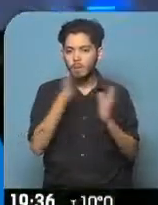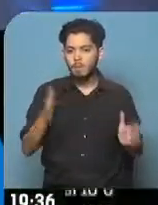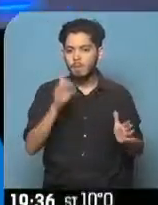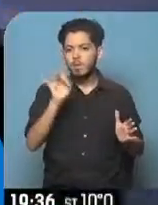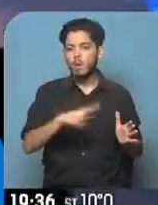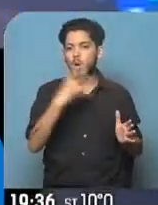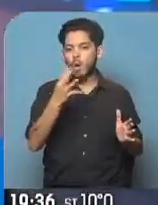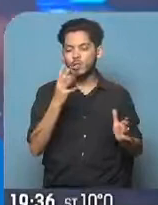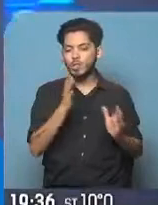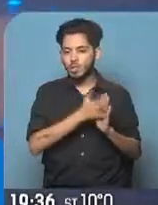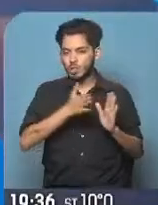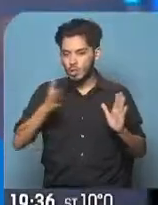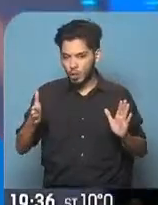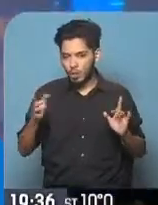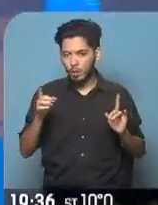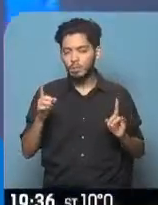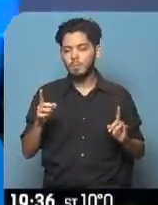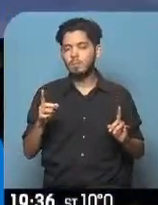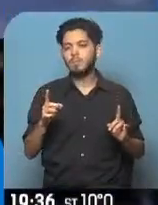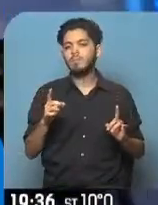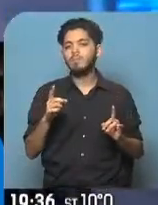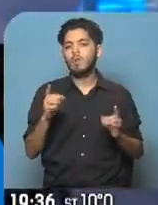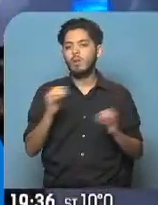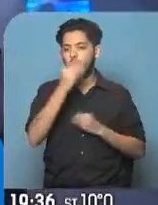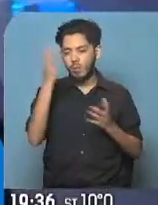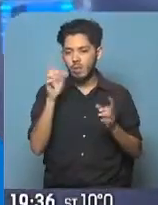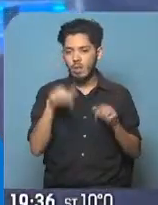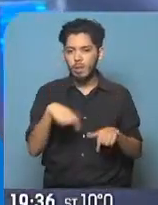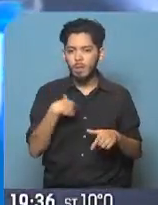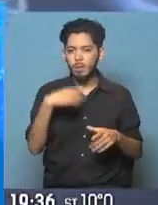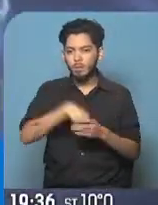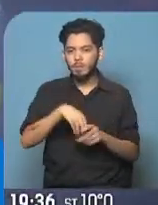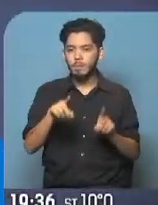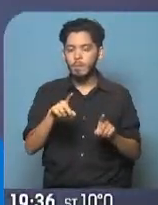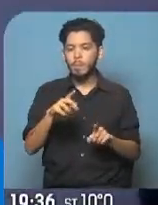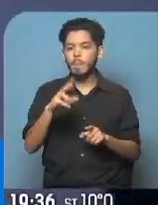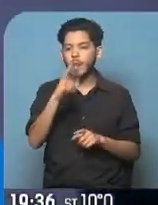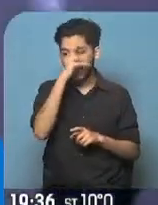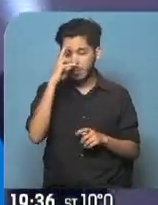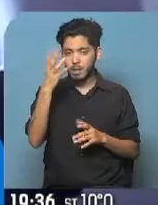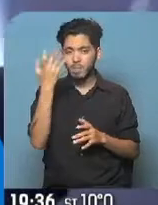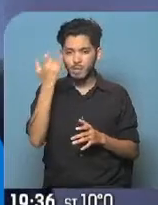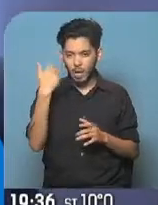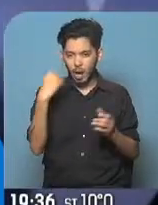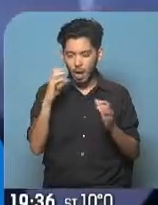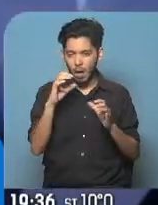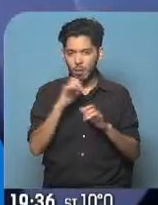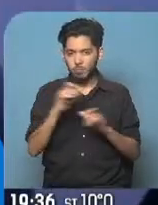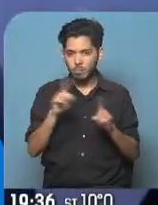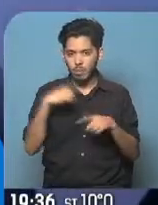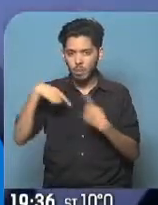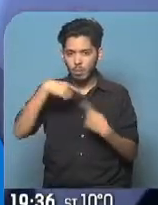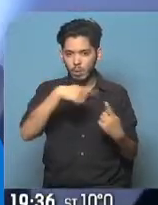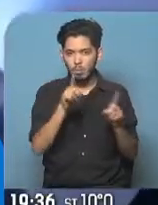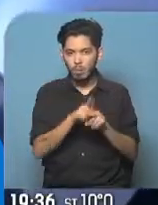por 4 temporadas. Ha sido ya oficializado por medio del Real Madrid. Recordemos que hace algunos días atrás estaba este rumor instalado y de